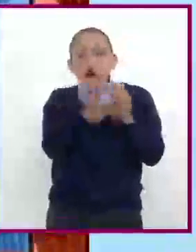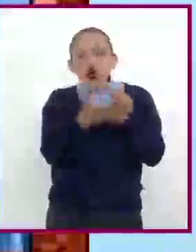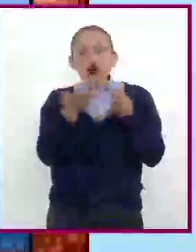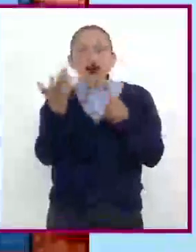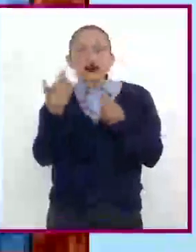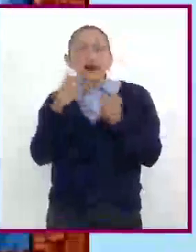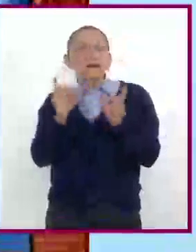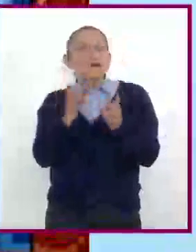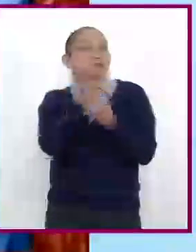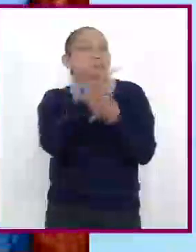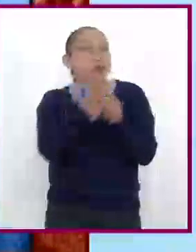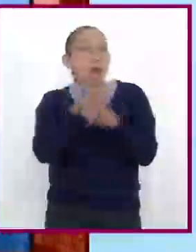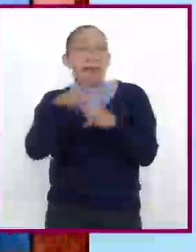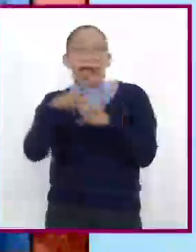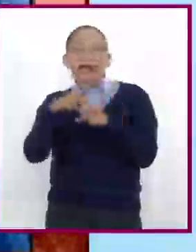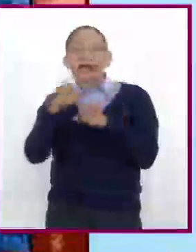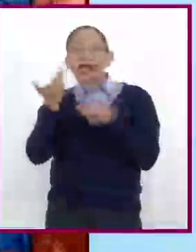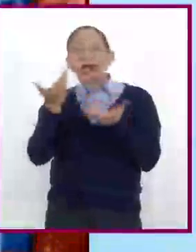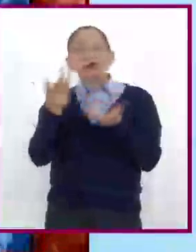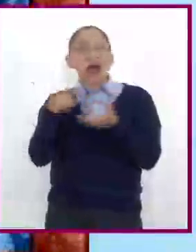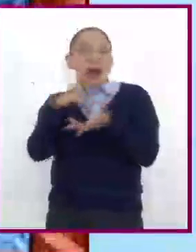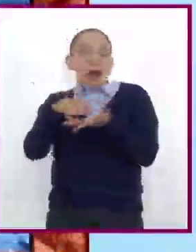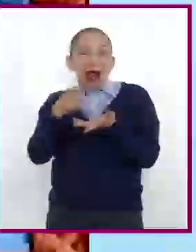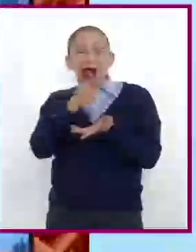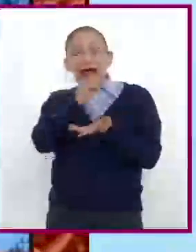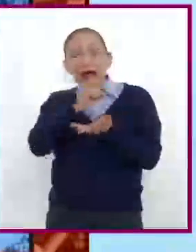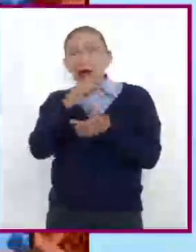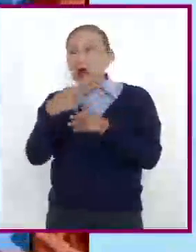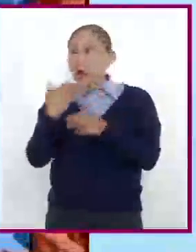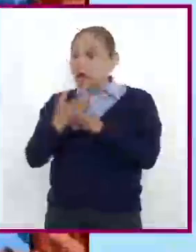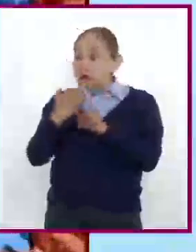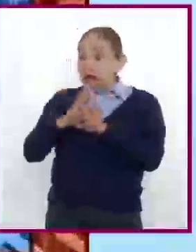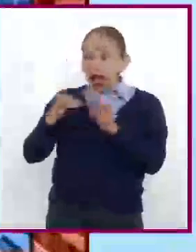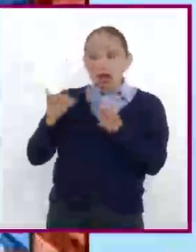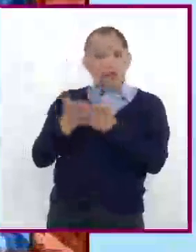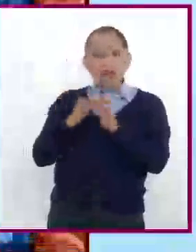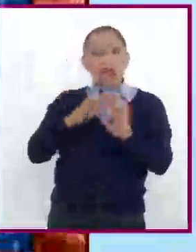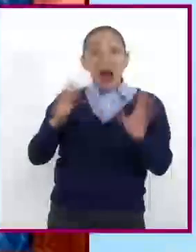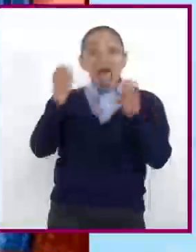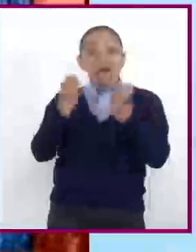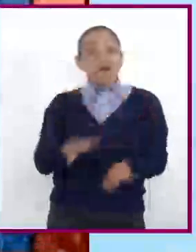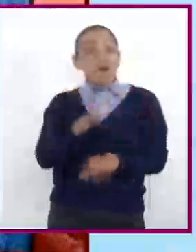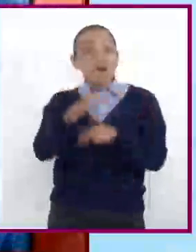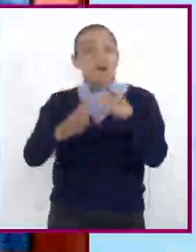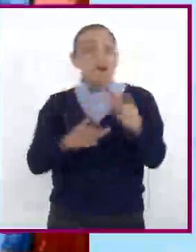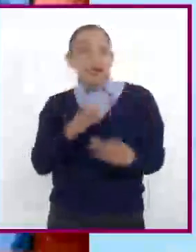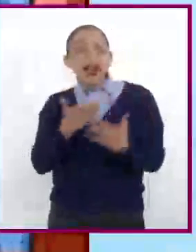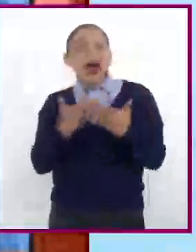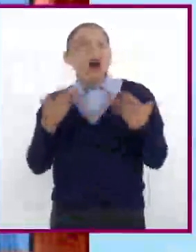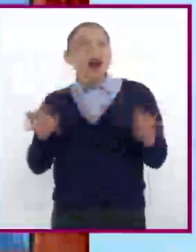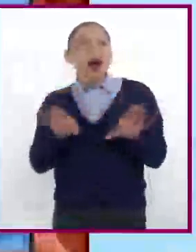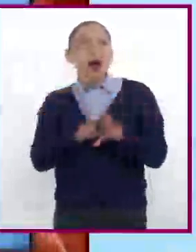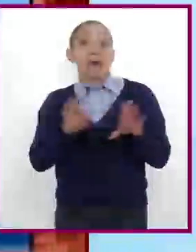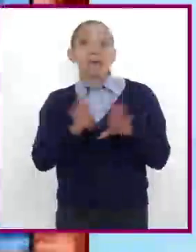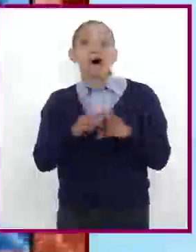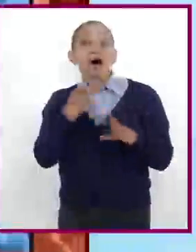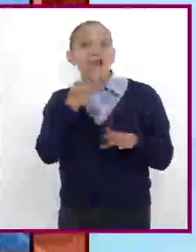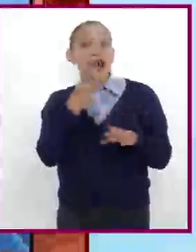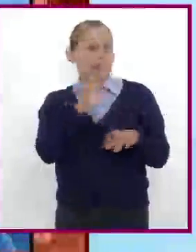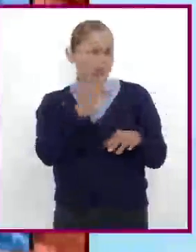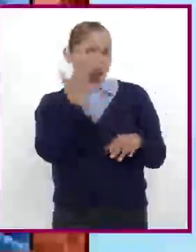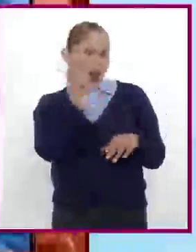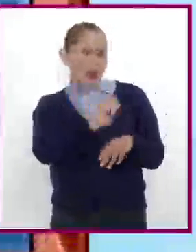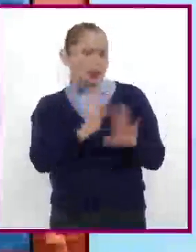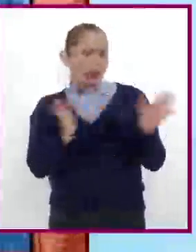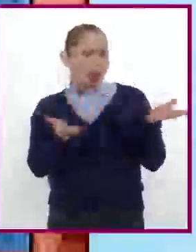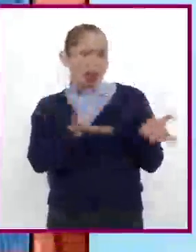repente invitaban al parque a tomar un helado. Pero últimamente ya se perdió eso. Ahora ya como que ya le hablan y